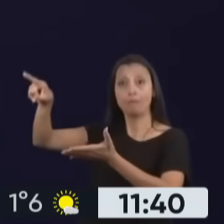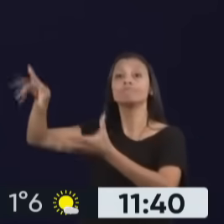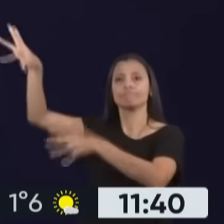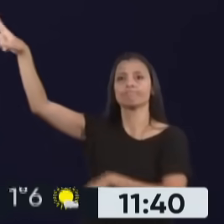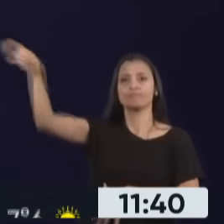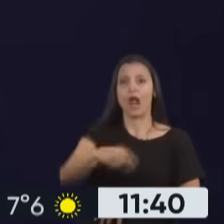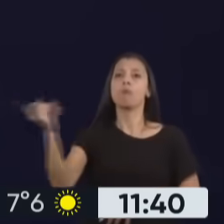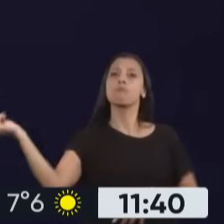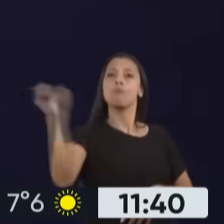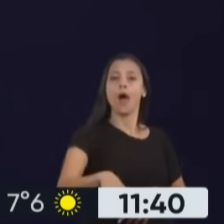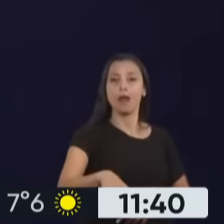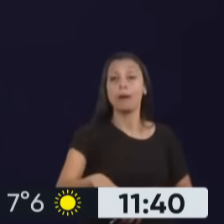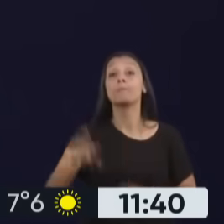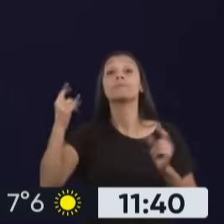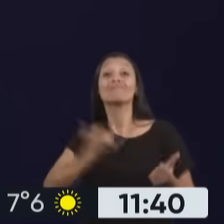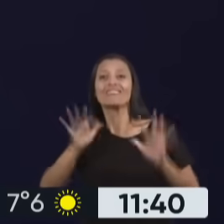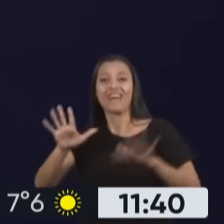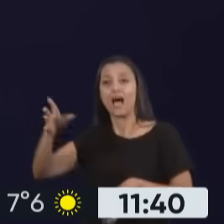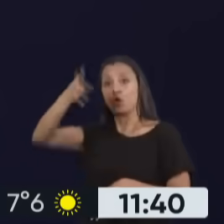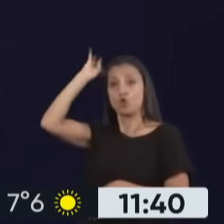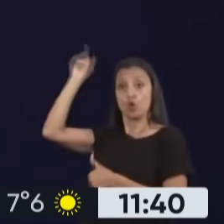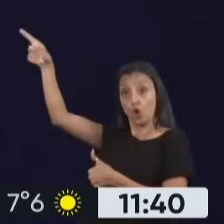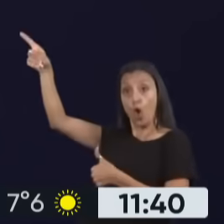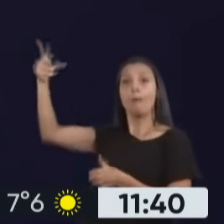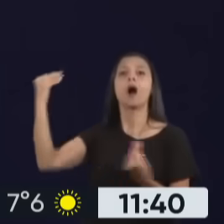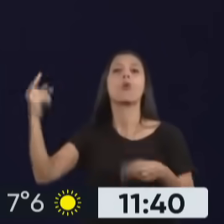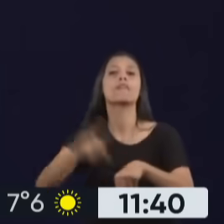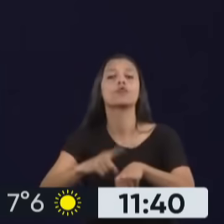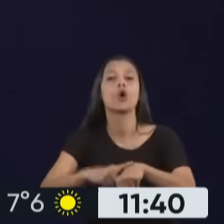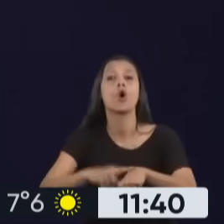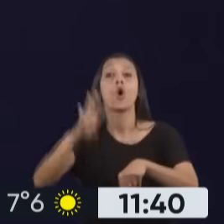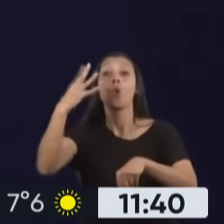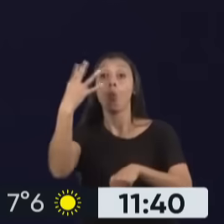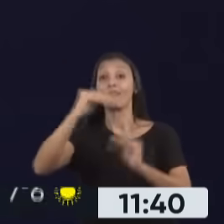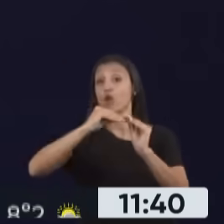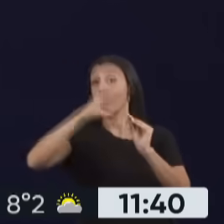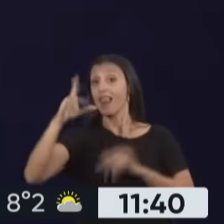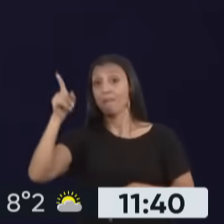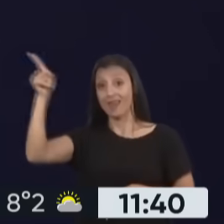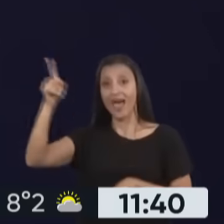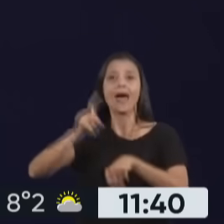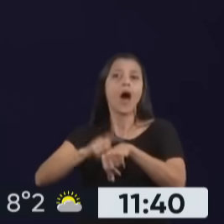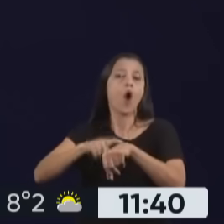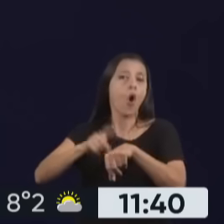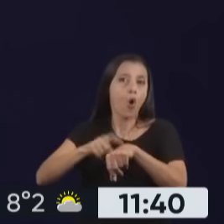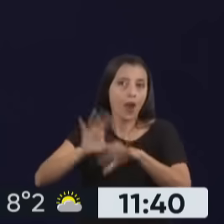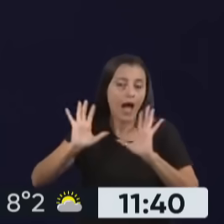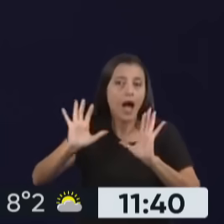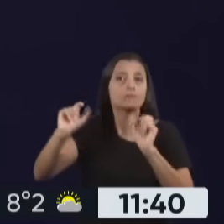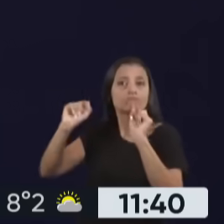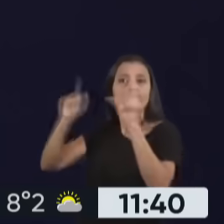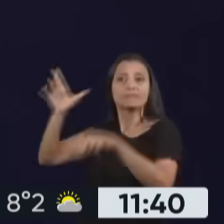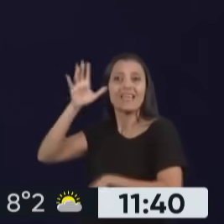Los repatriados partirán de Roma a las 4 de la mañana, hora local, hora